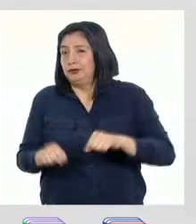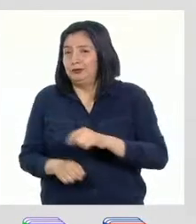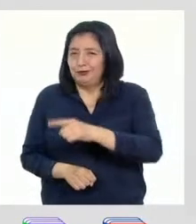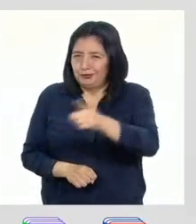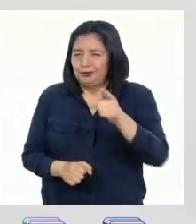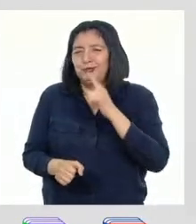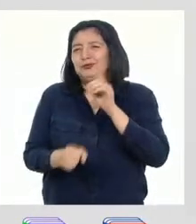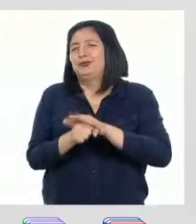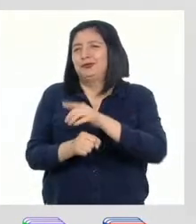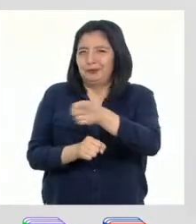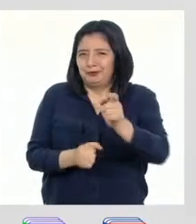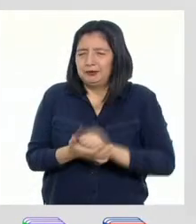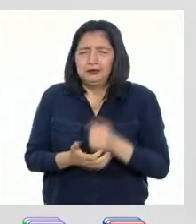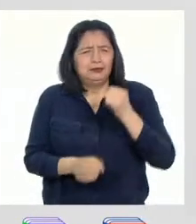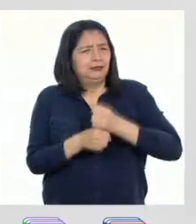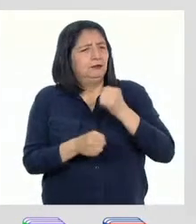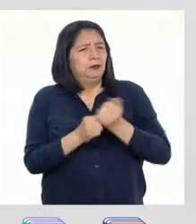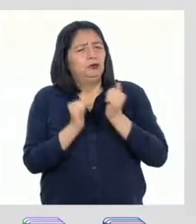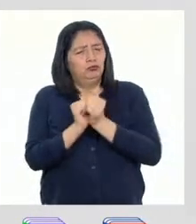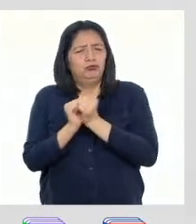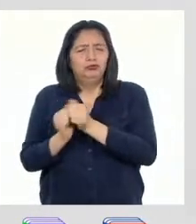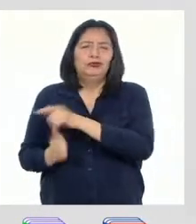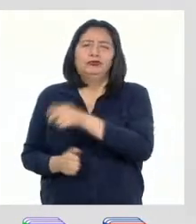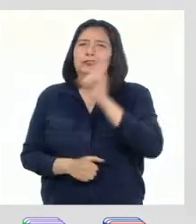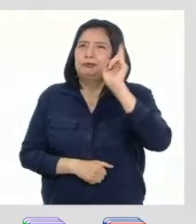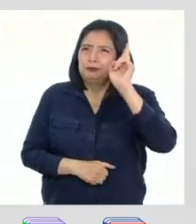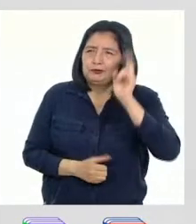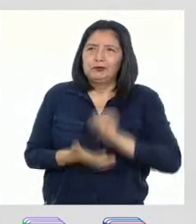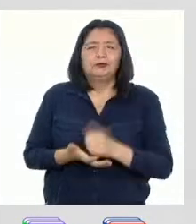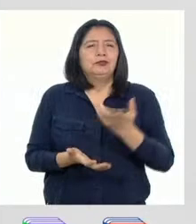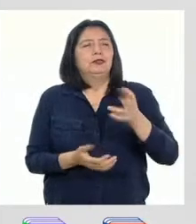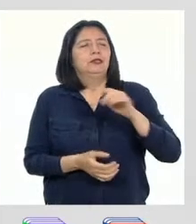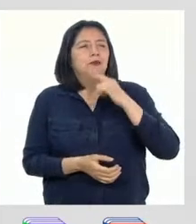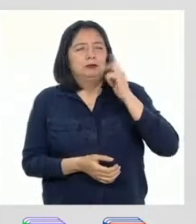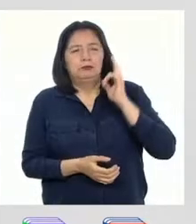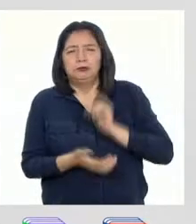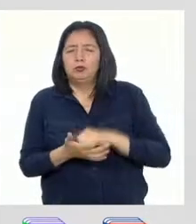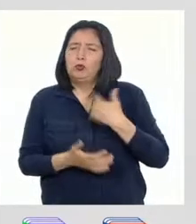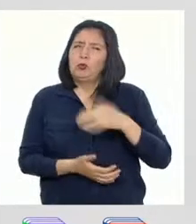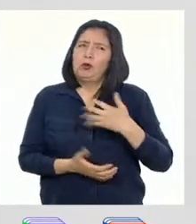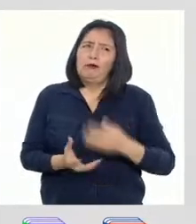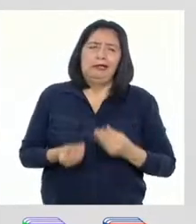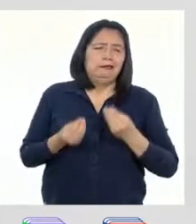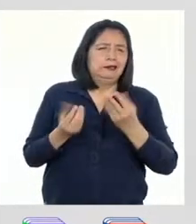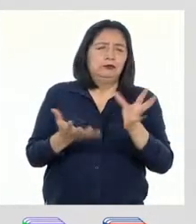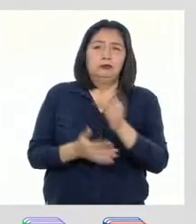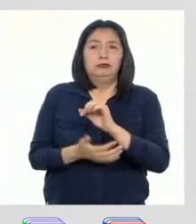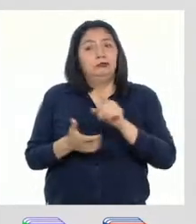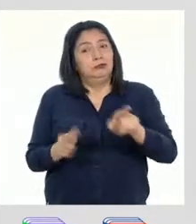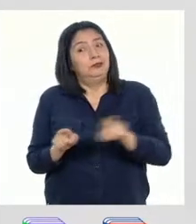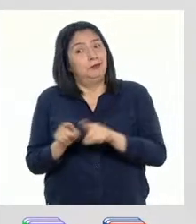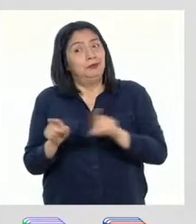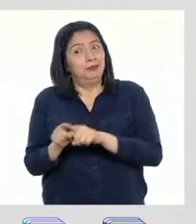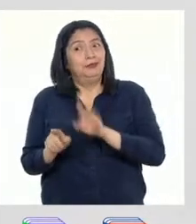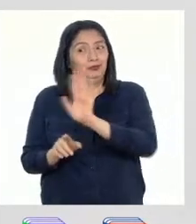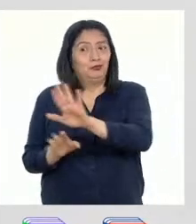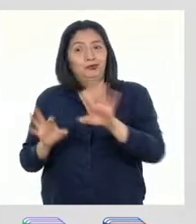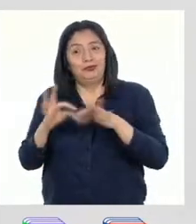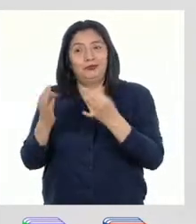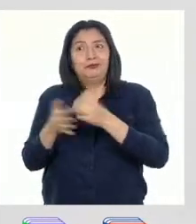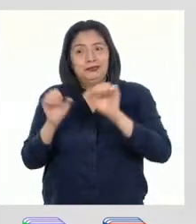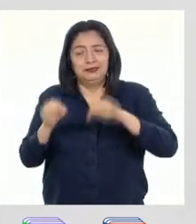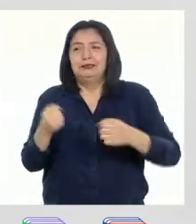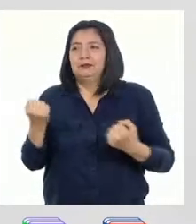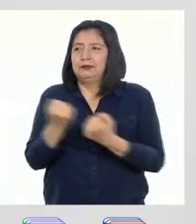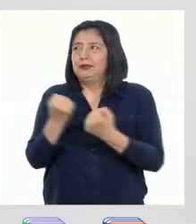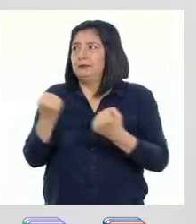su compromiso, sin el trabajo en conjunto de sus profesores y profesoras, que lo han dado todo, y por supuesto también de sus familias, que los han